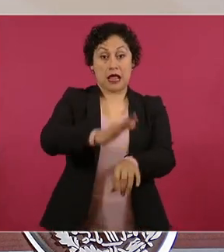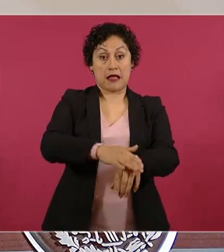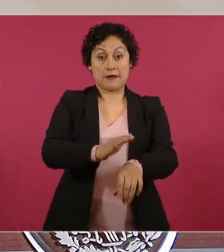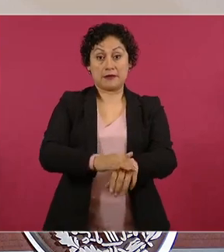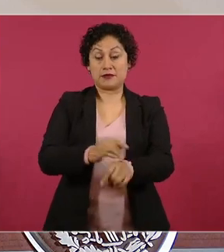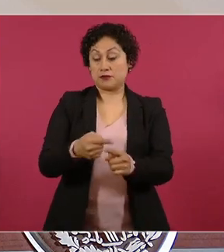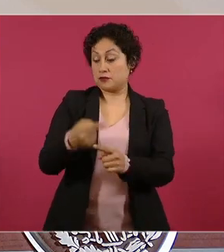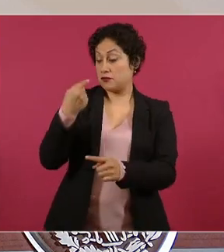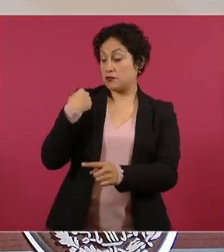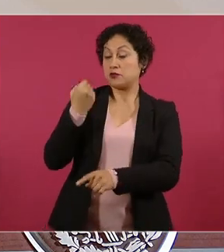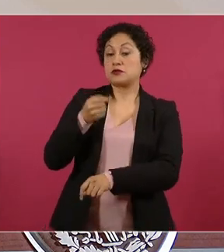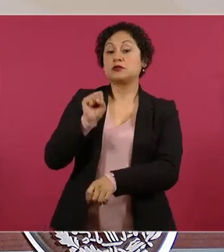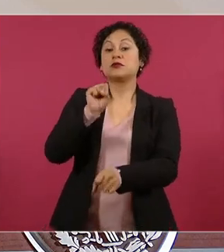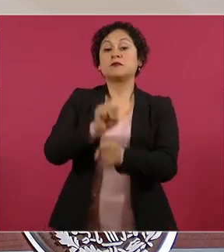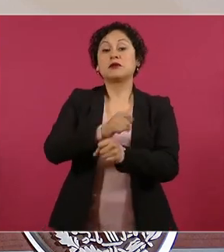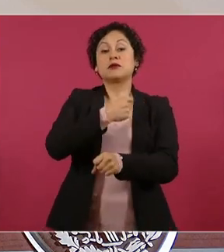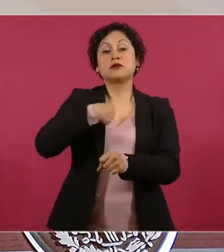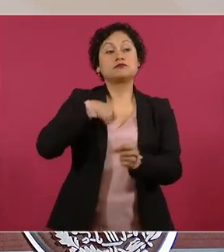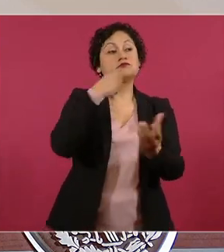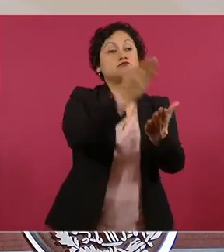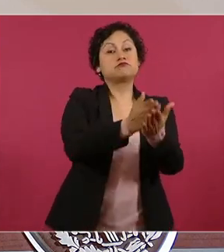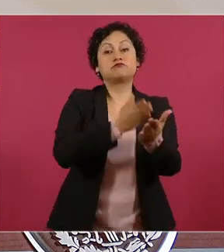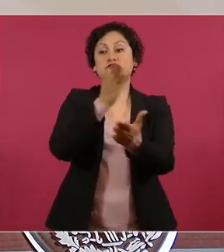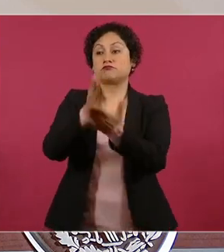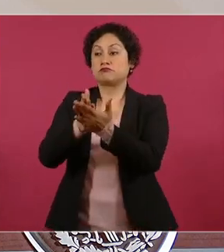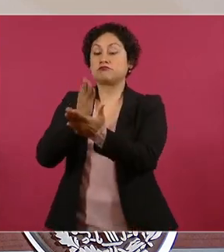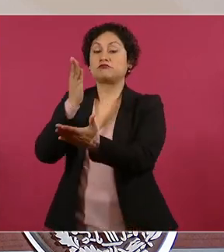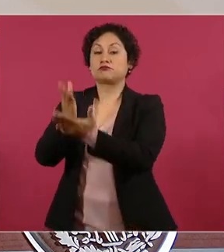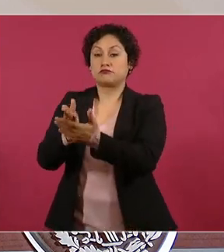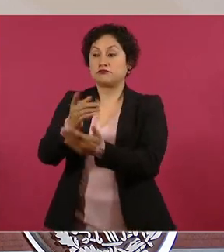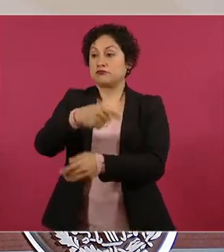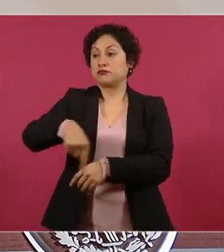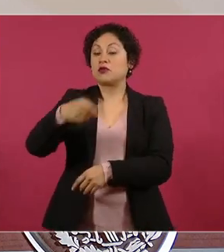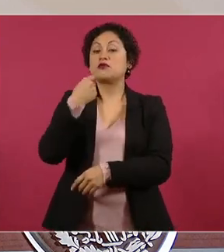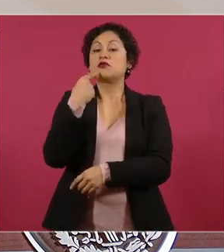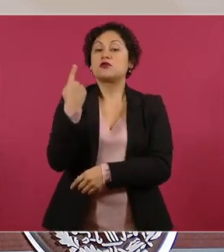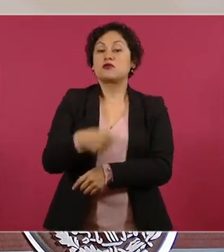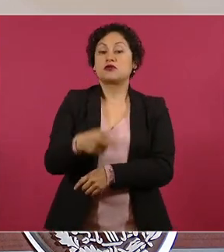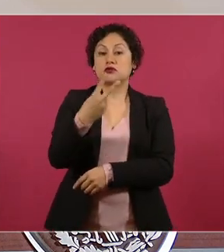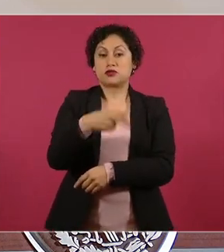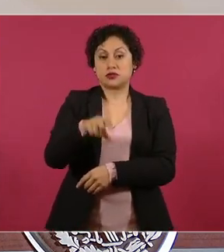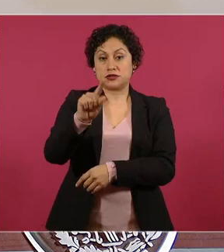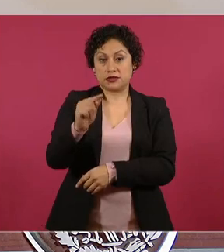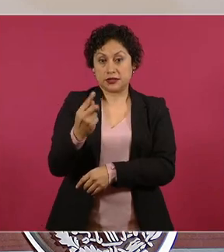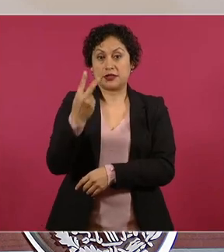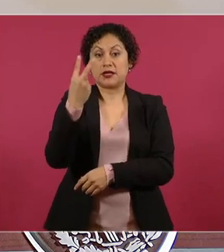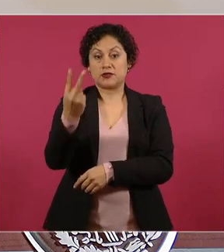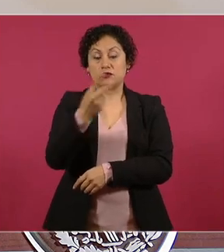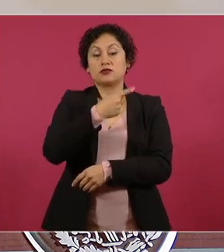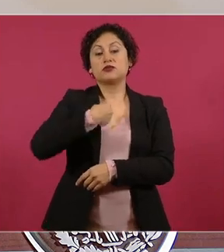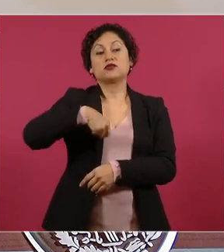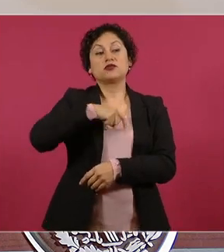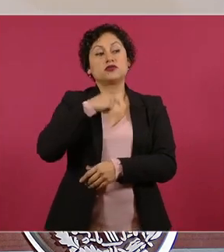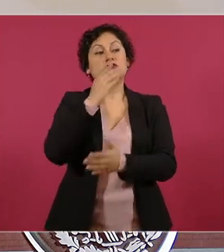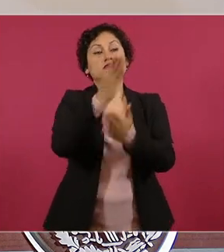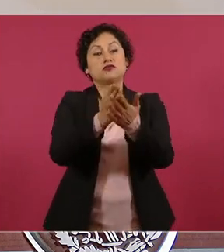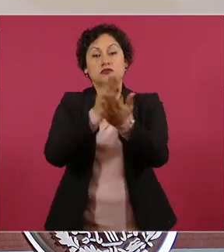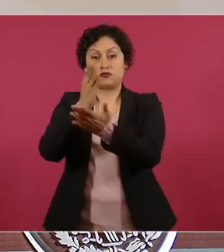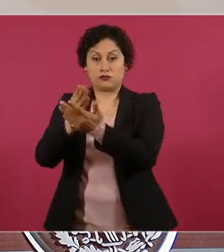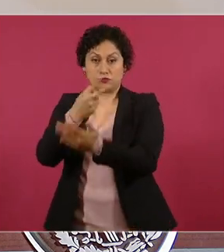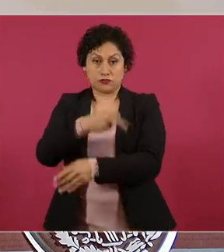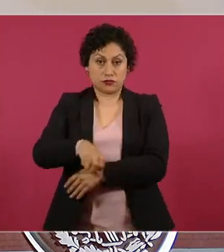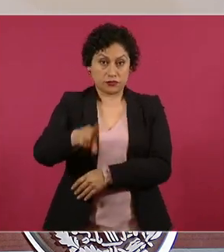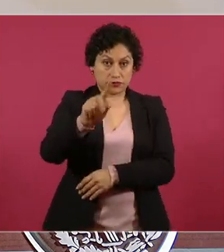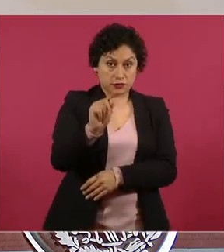pasada 272 denuncias, realizamos 268 verificaciones y o visitas de